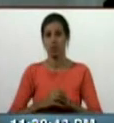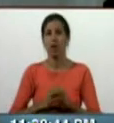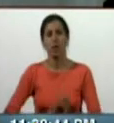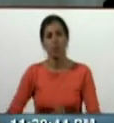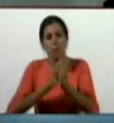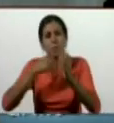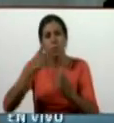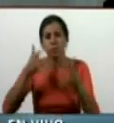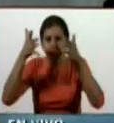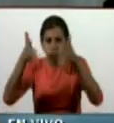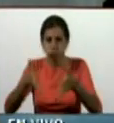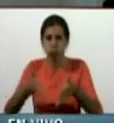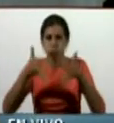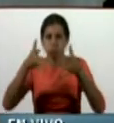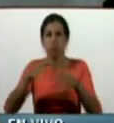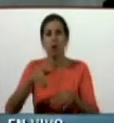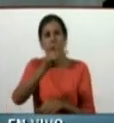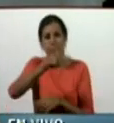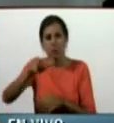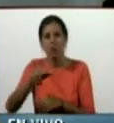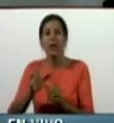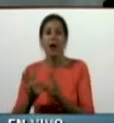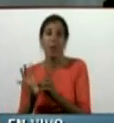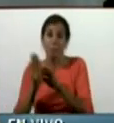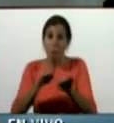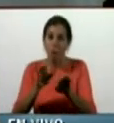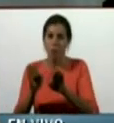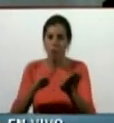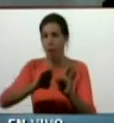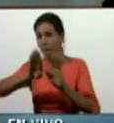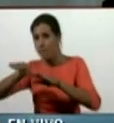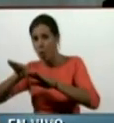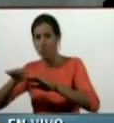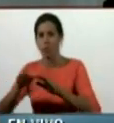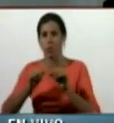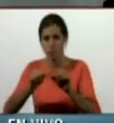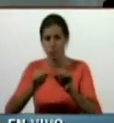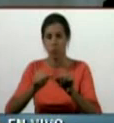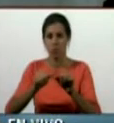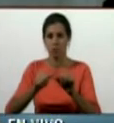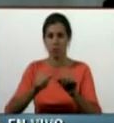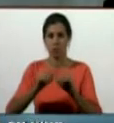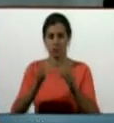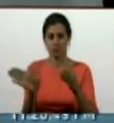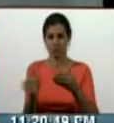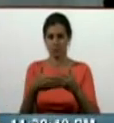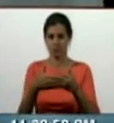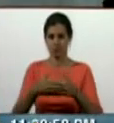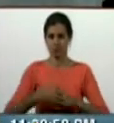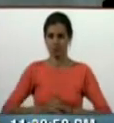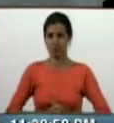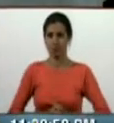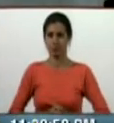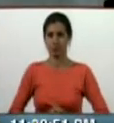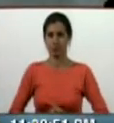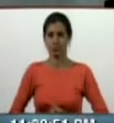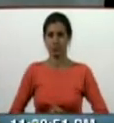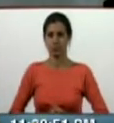orienten a sus seguidores para continuar y podamos cerrar y continuar en